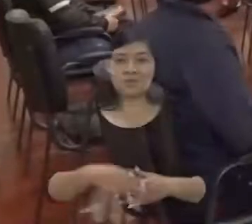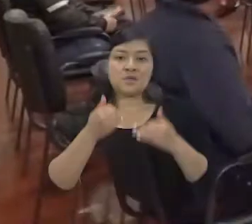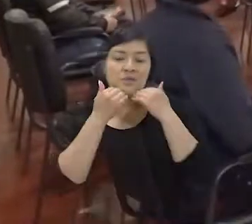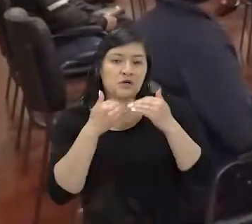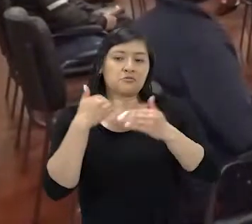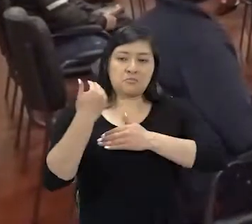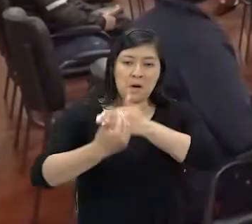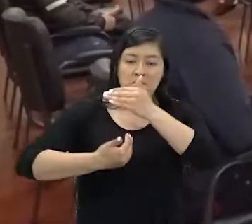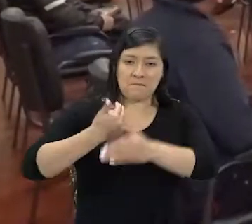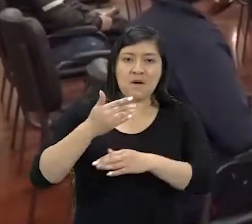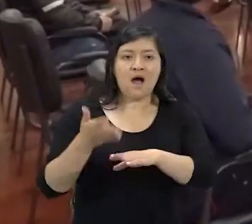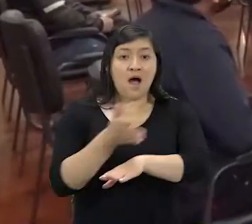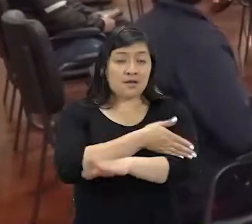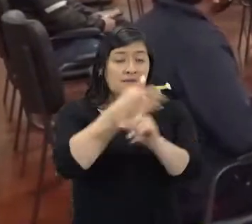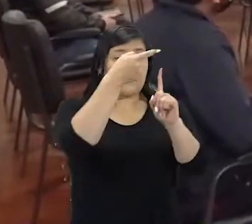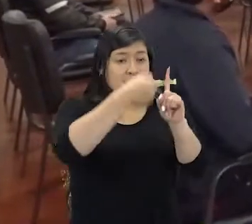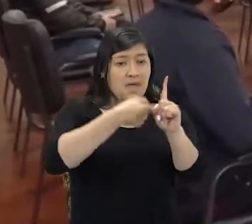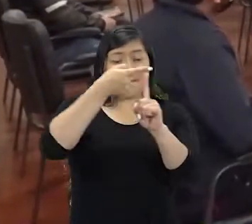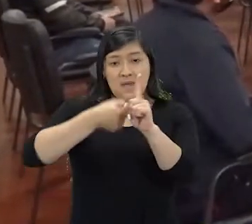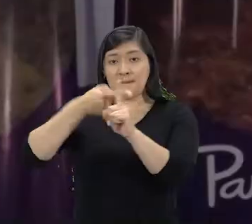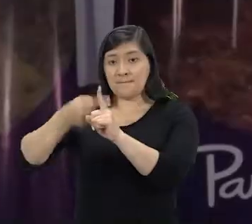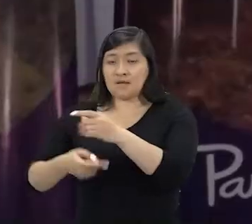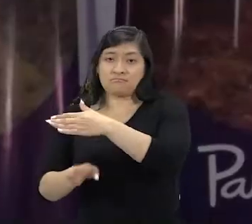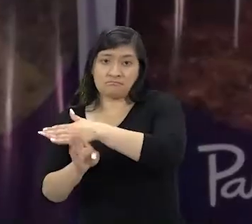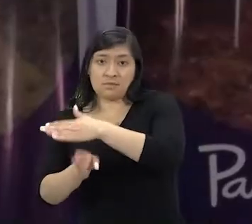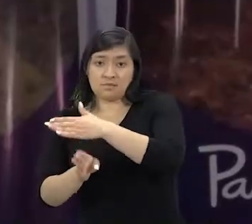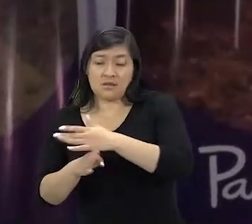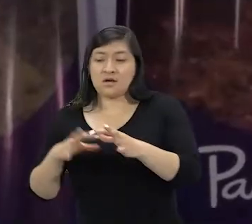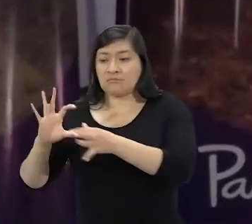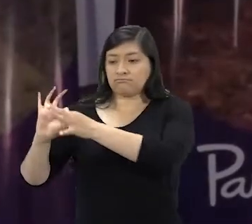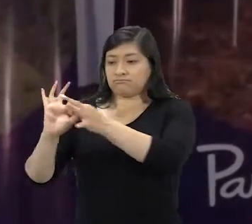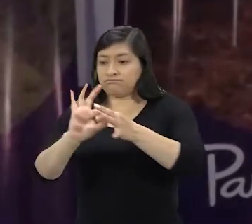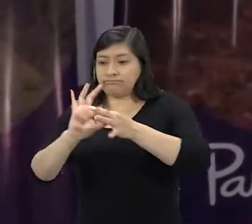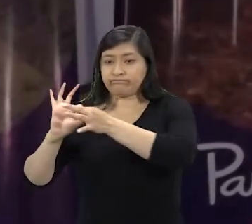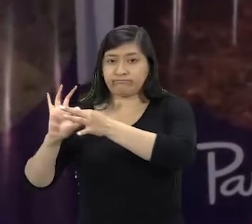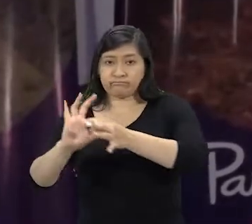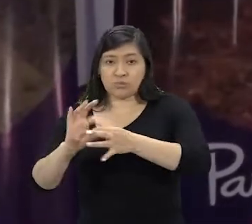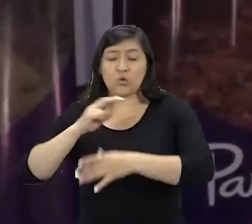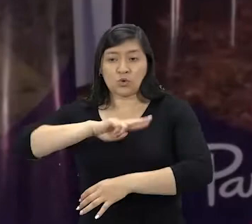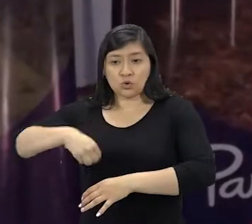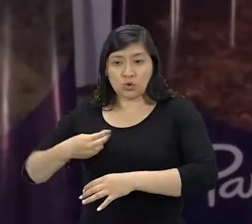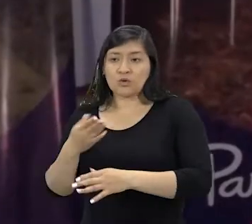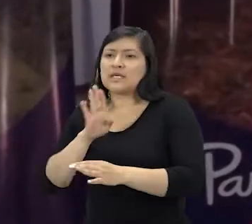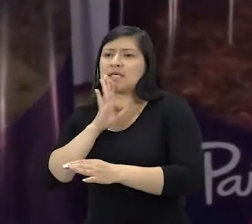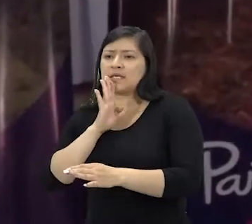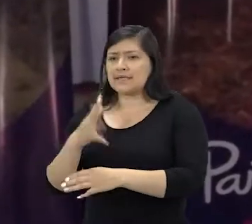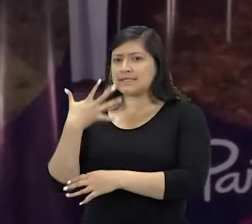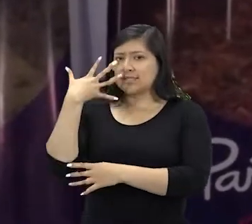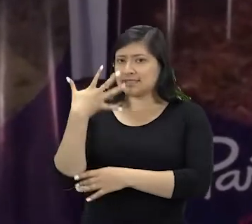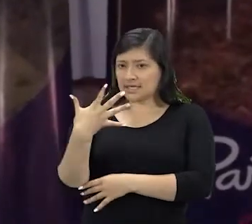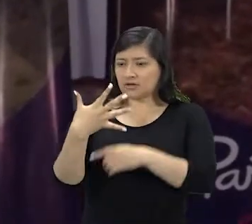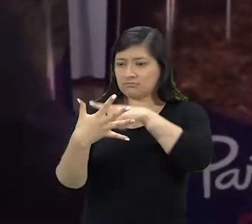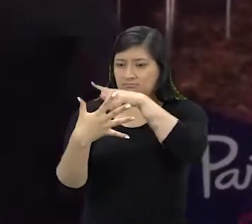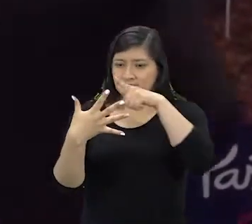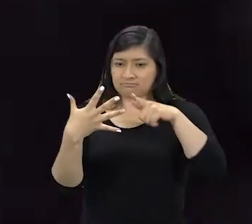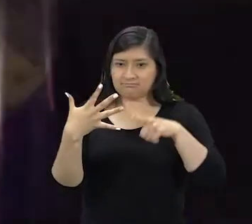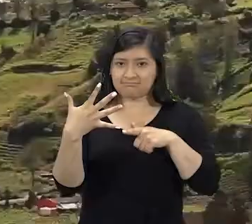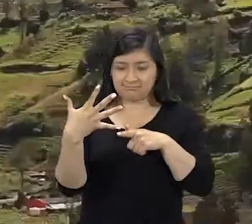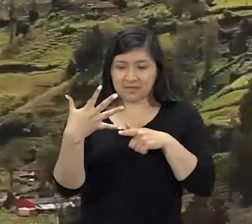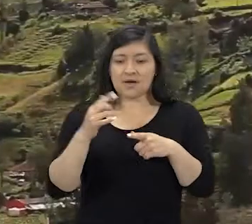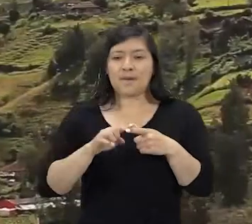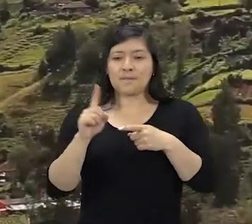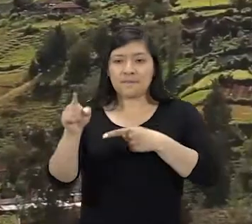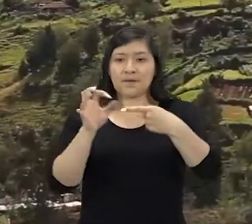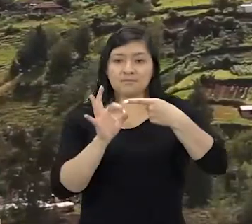El proceso se vino adelantando hace algunos meses atrás, en los cuales se hizo pues una alianza y se trabajó mancomunadamente con los 5 corregimientos del